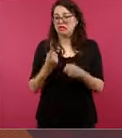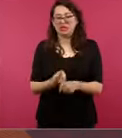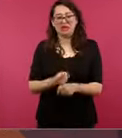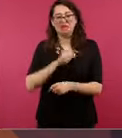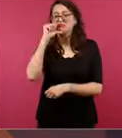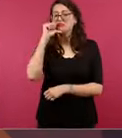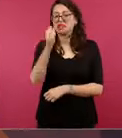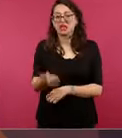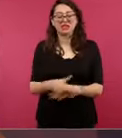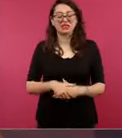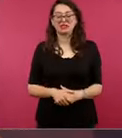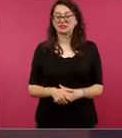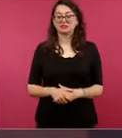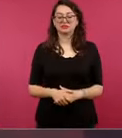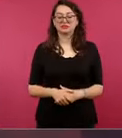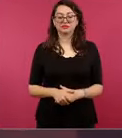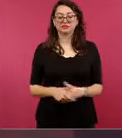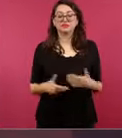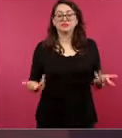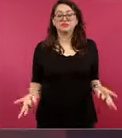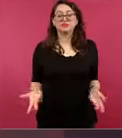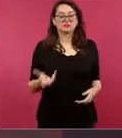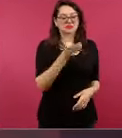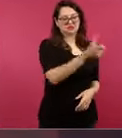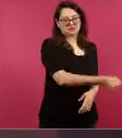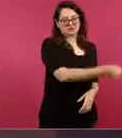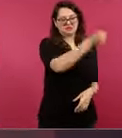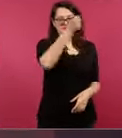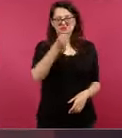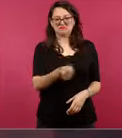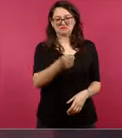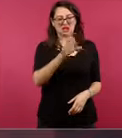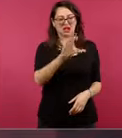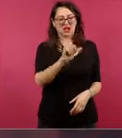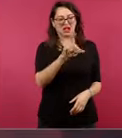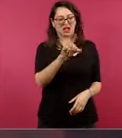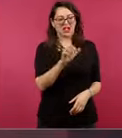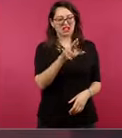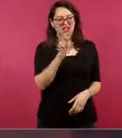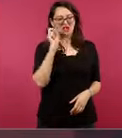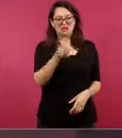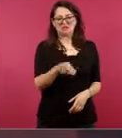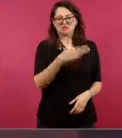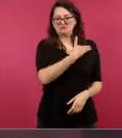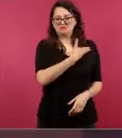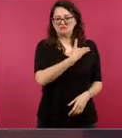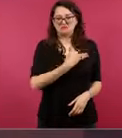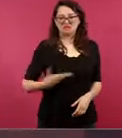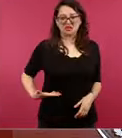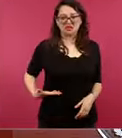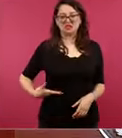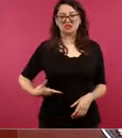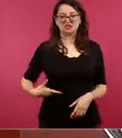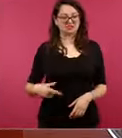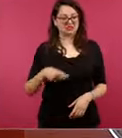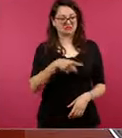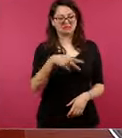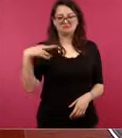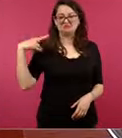Imponen a Calderón. Ayer estuve con los maestros y lo primero que hacen es reformar la ley del ISSSTE,